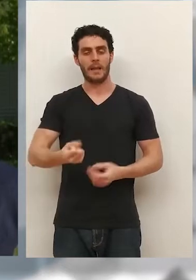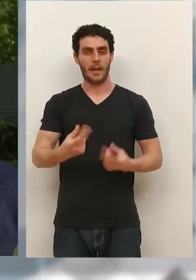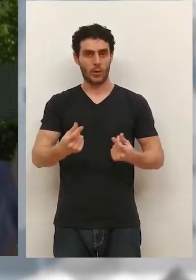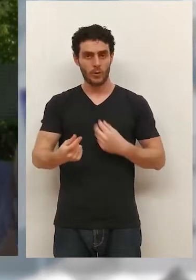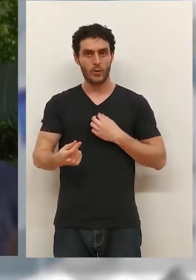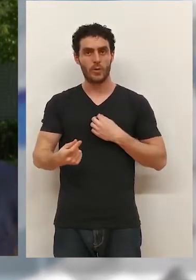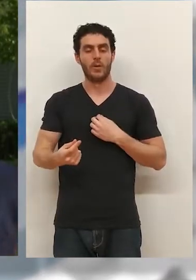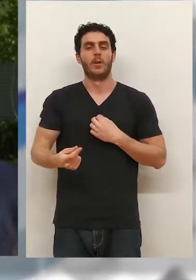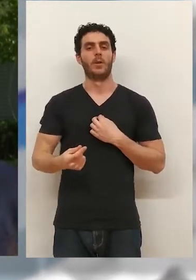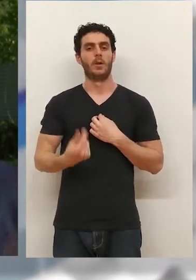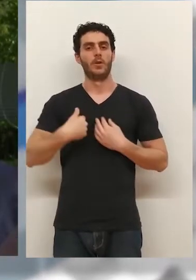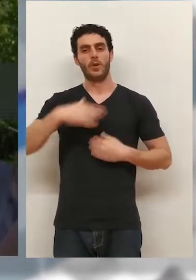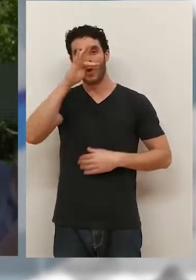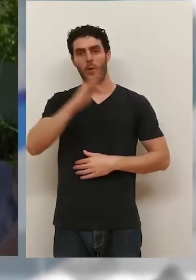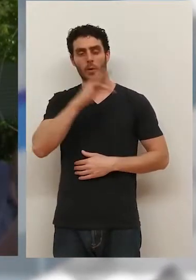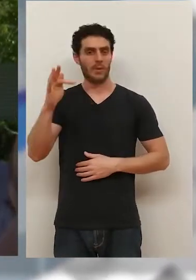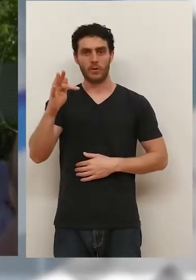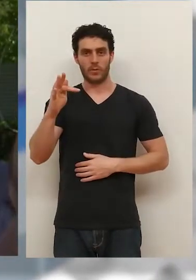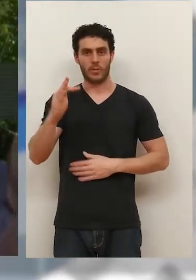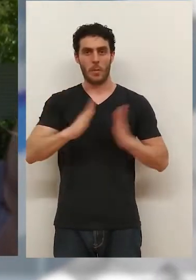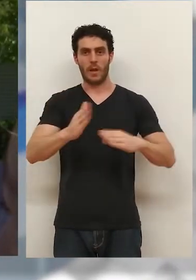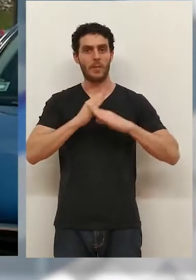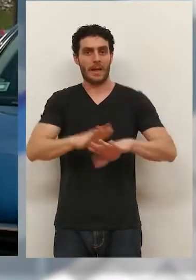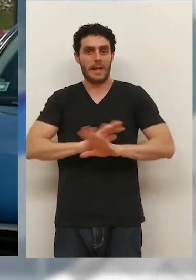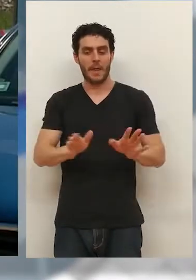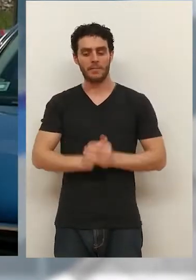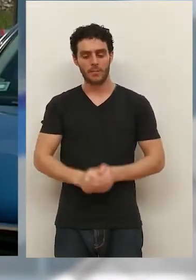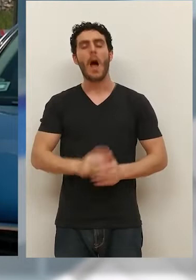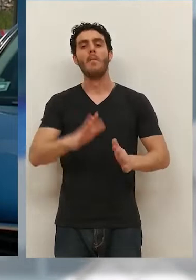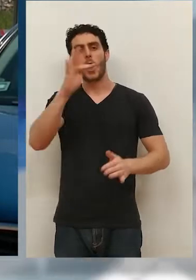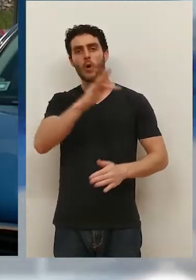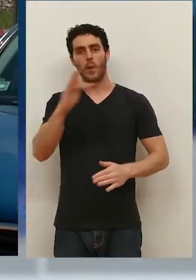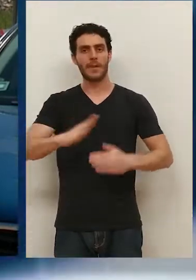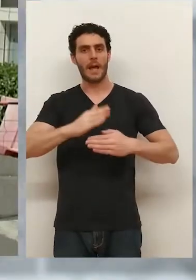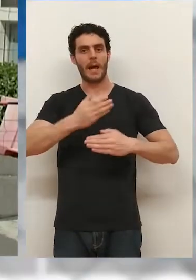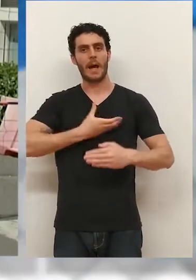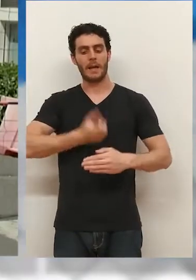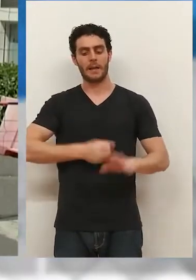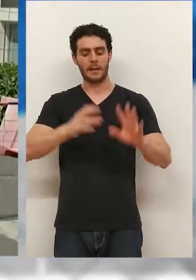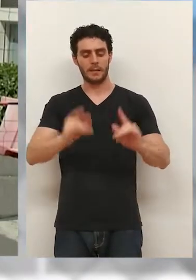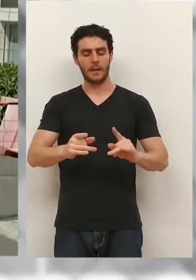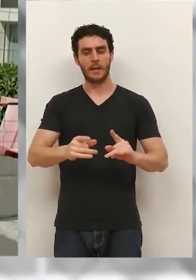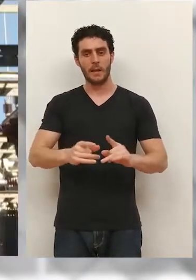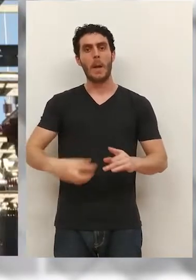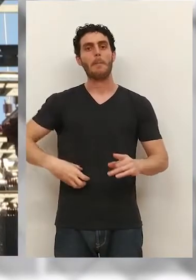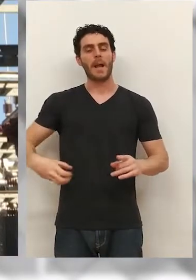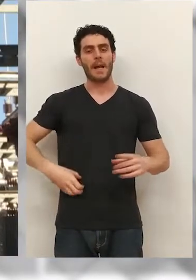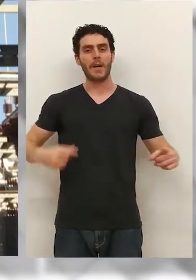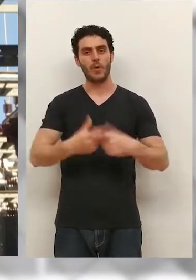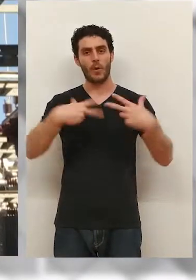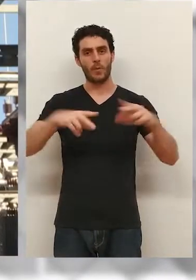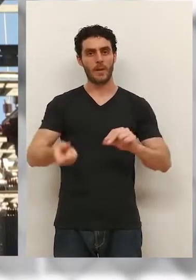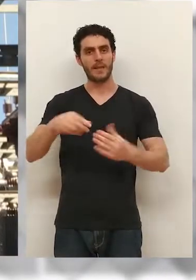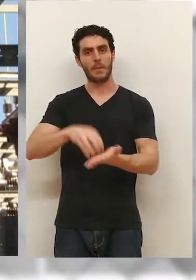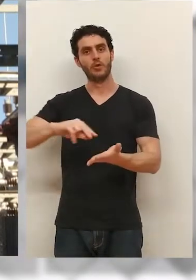Logroño no me comprometo a fijar ningún plazo. A lo que sí se ha comprometido el alcalde es acabar el nudo de Vara de Rey, avanzar